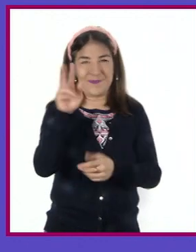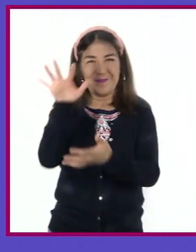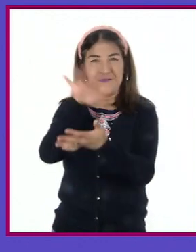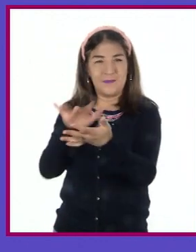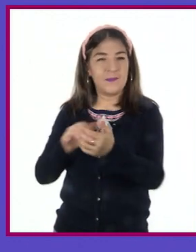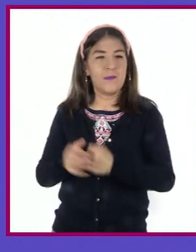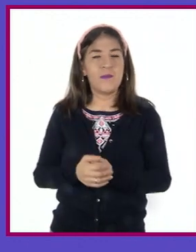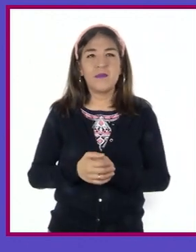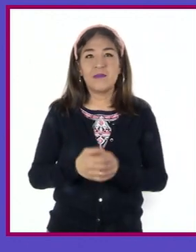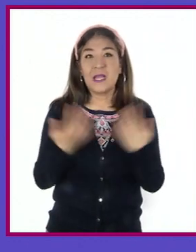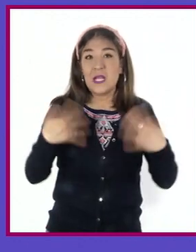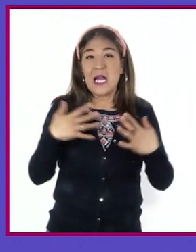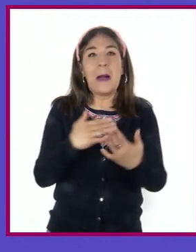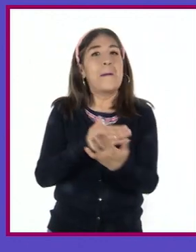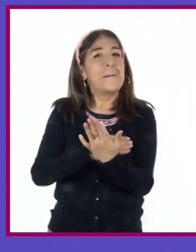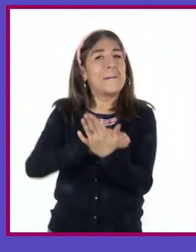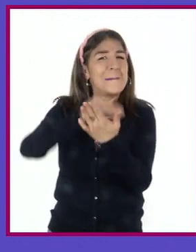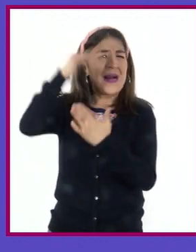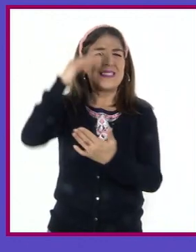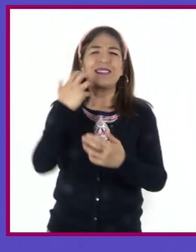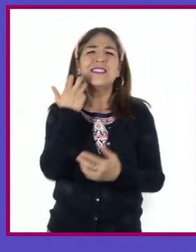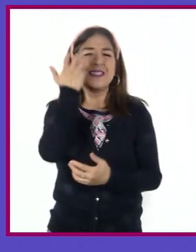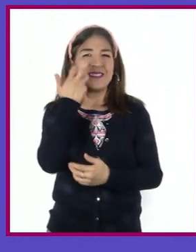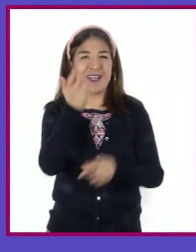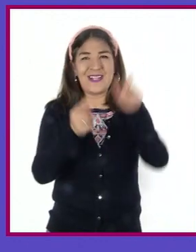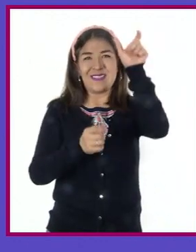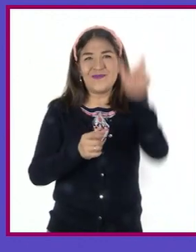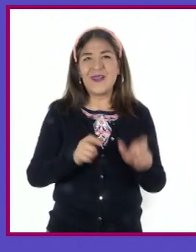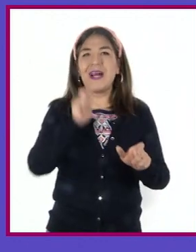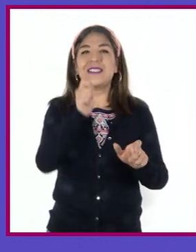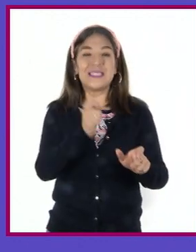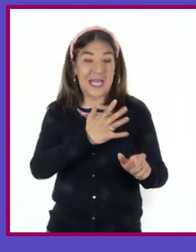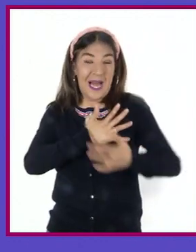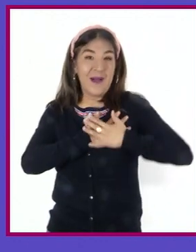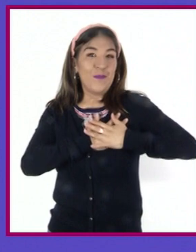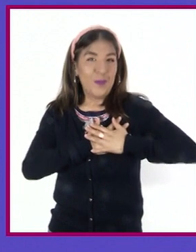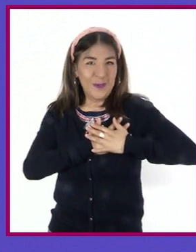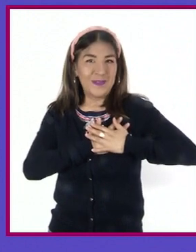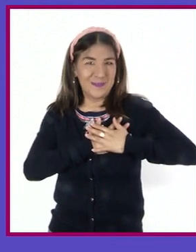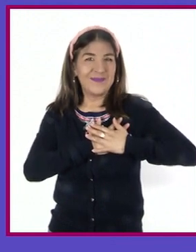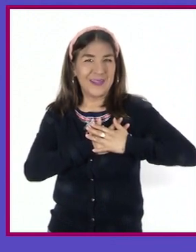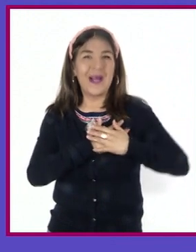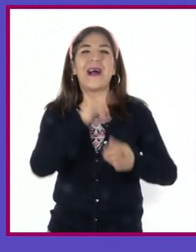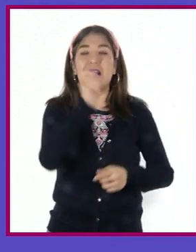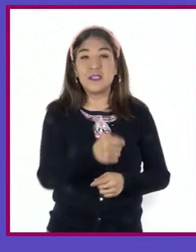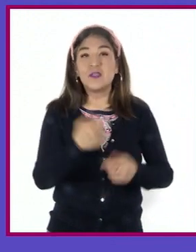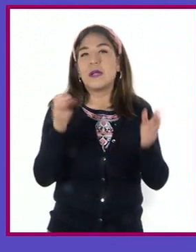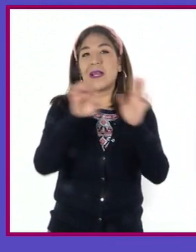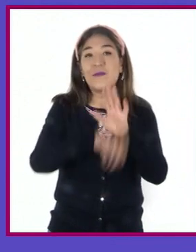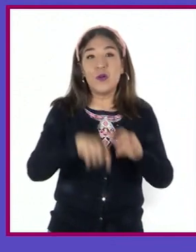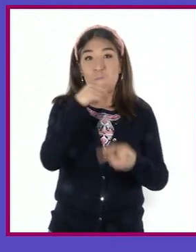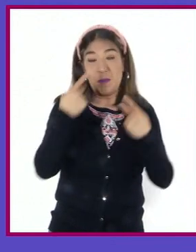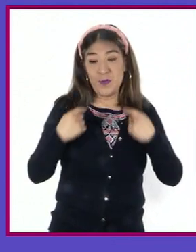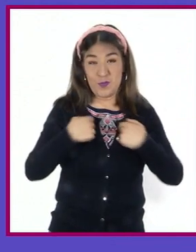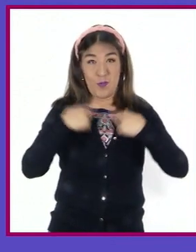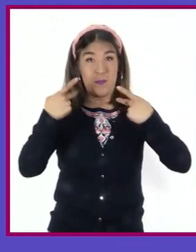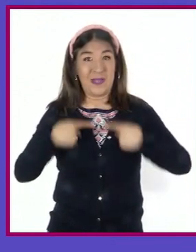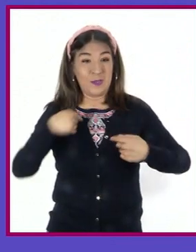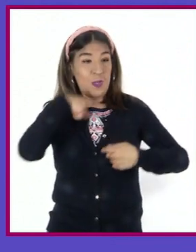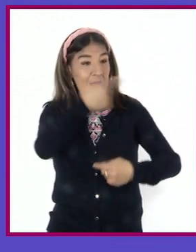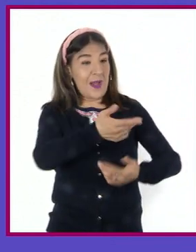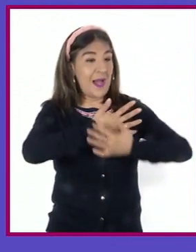amo tanto que soy una jirafa. Te amo tanto que a Dios telefoneo. Te amo tanto